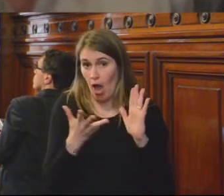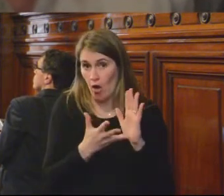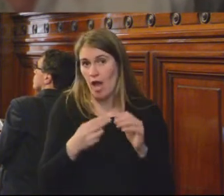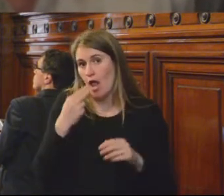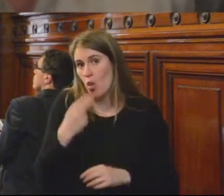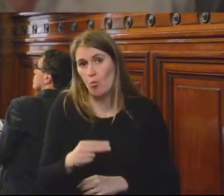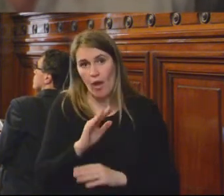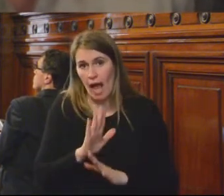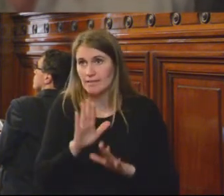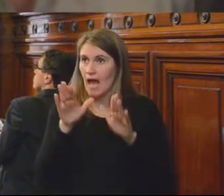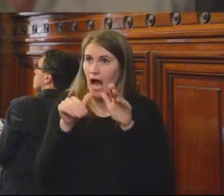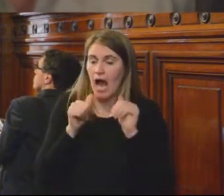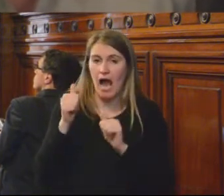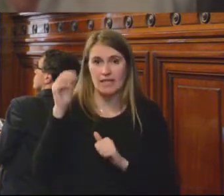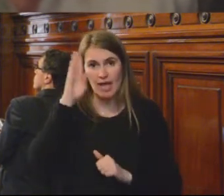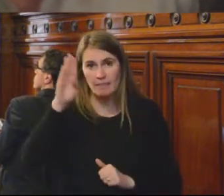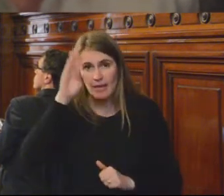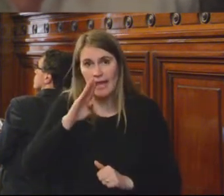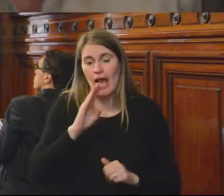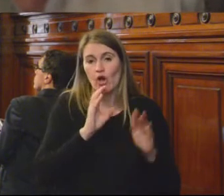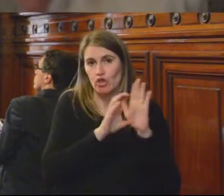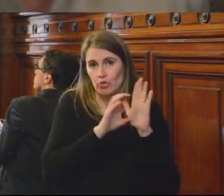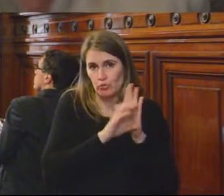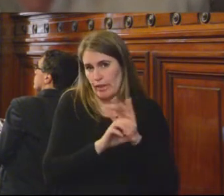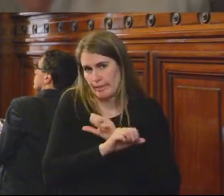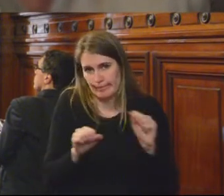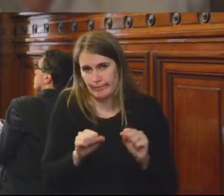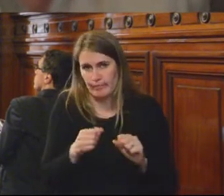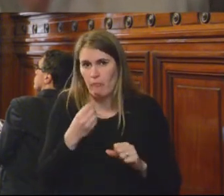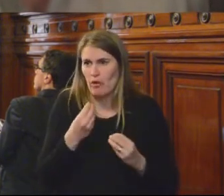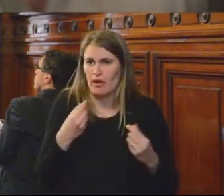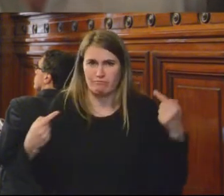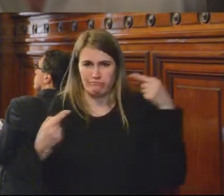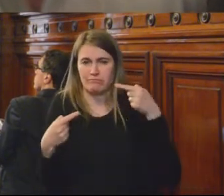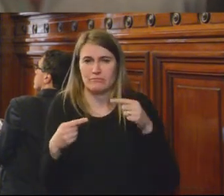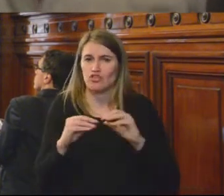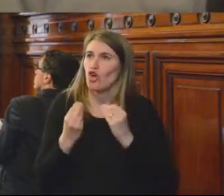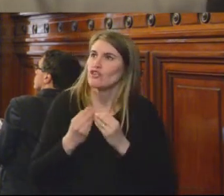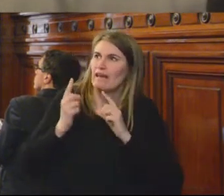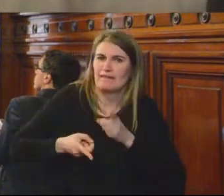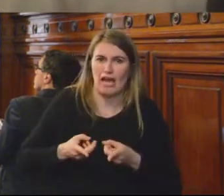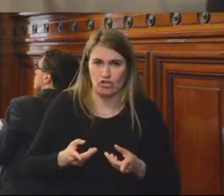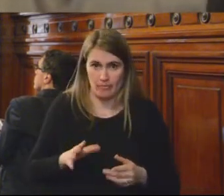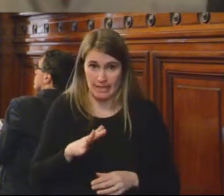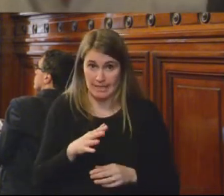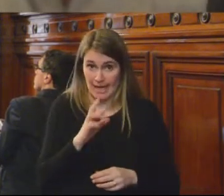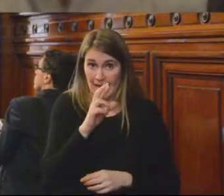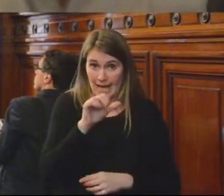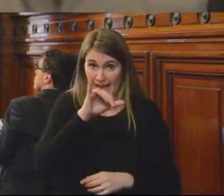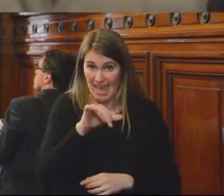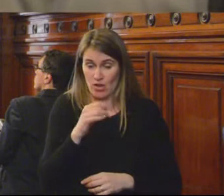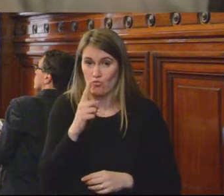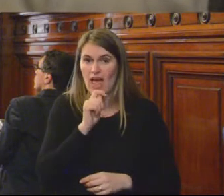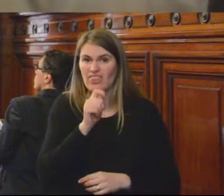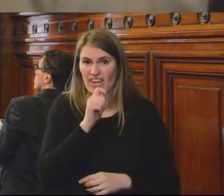haberse convocado una asamblea constituyente, pues se convertiría en un poder literalmente totalitario. ¿No? Juan Carlos Rey, una entrevista que ustedes pueden